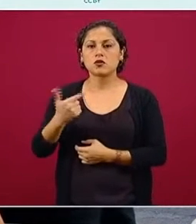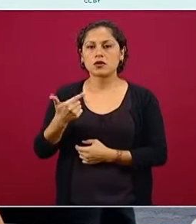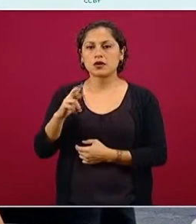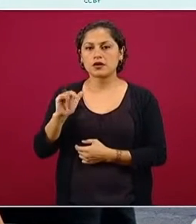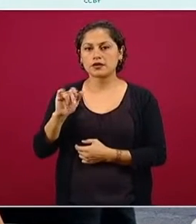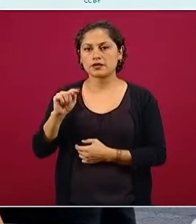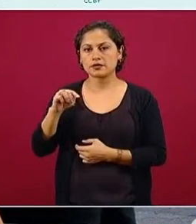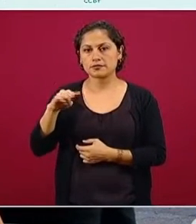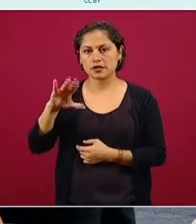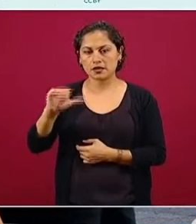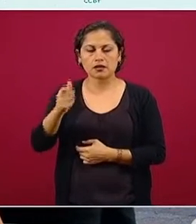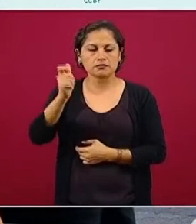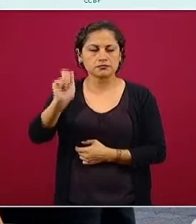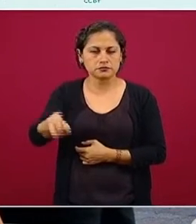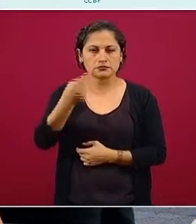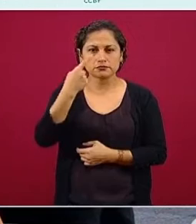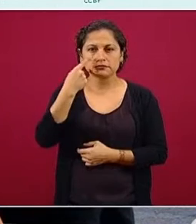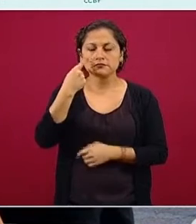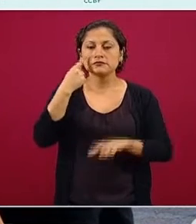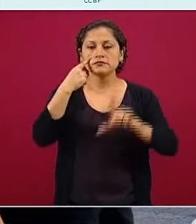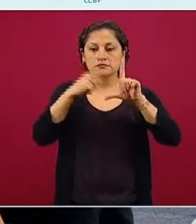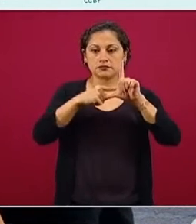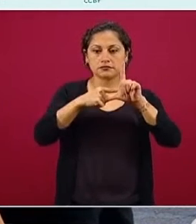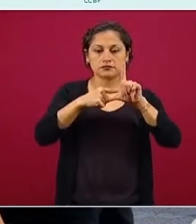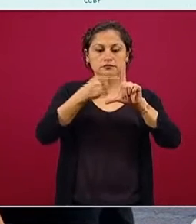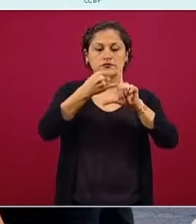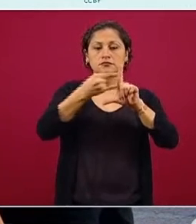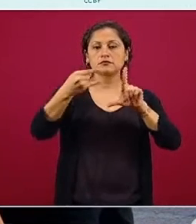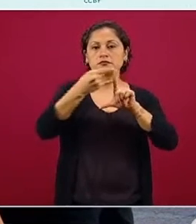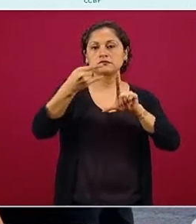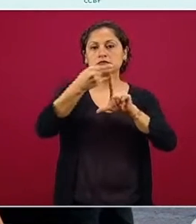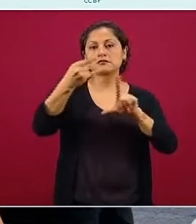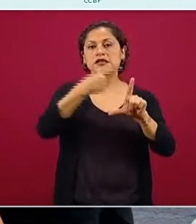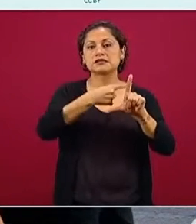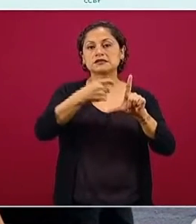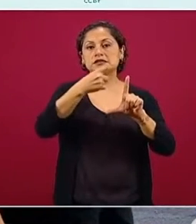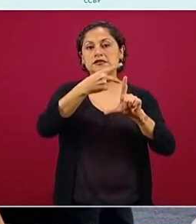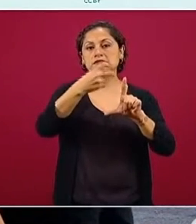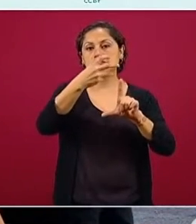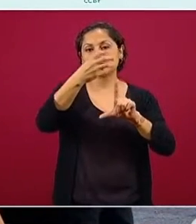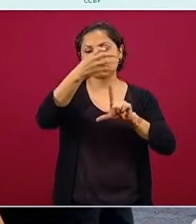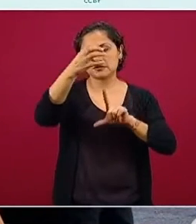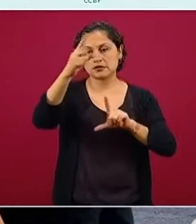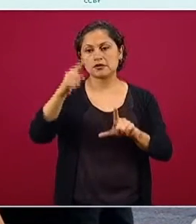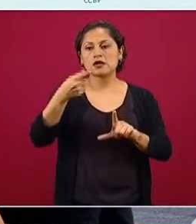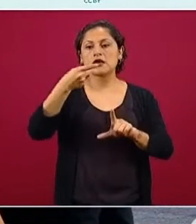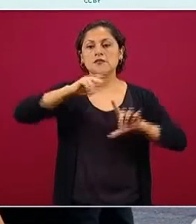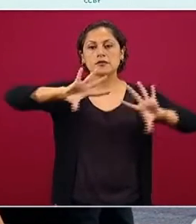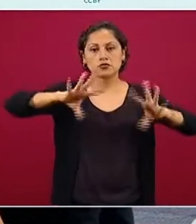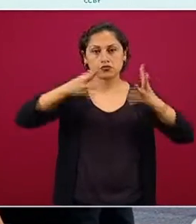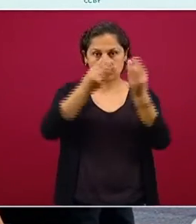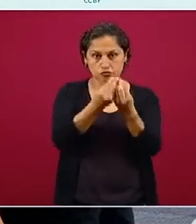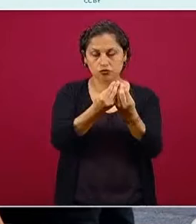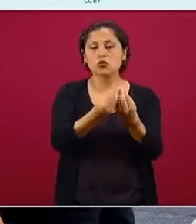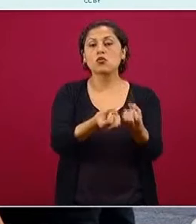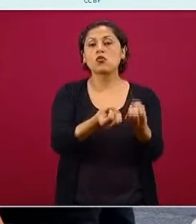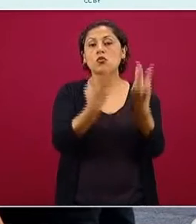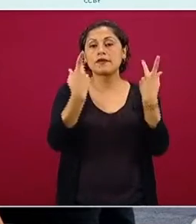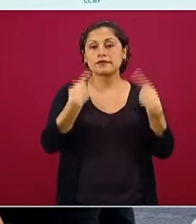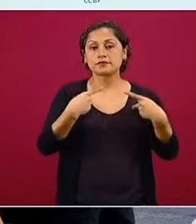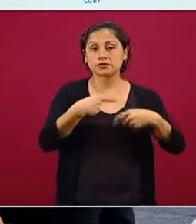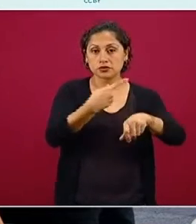que de aquí a aquí, esto es 100 casos, lo que se ve aquí es número total de casos